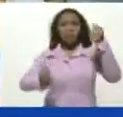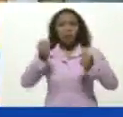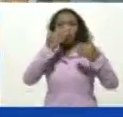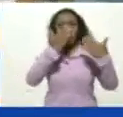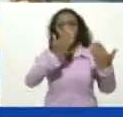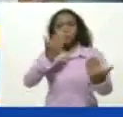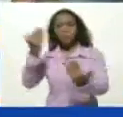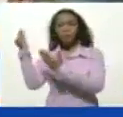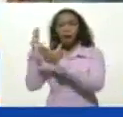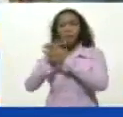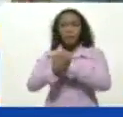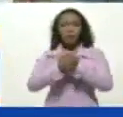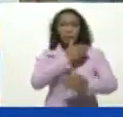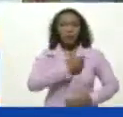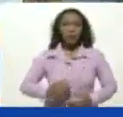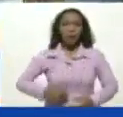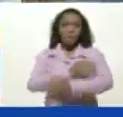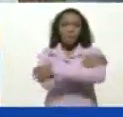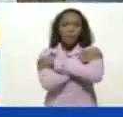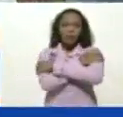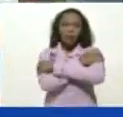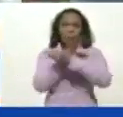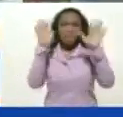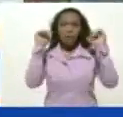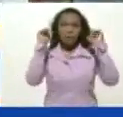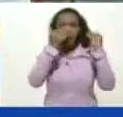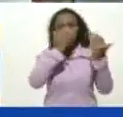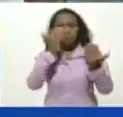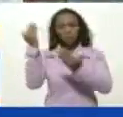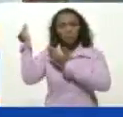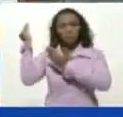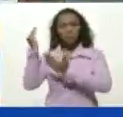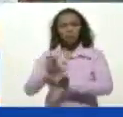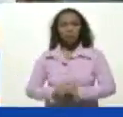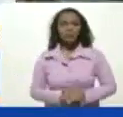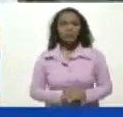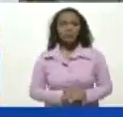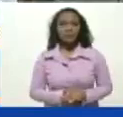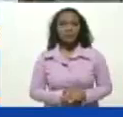¡Adelante, camarada presidente! Con un abrazo nos despedimos. ¡Adelante!